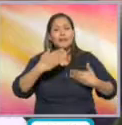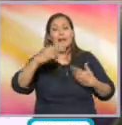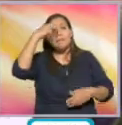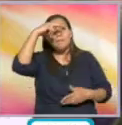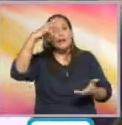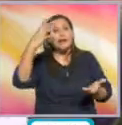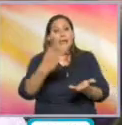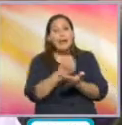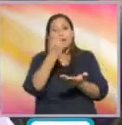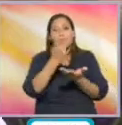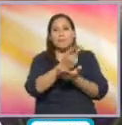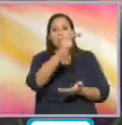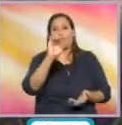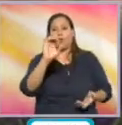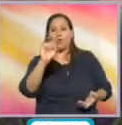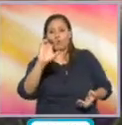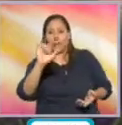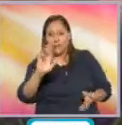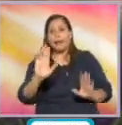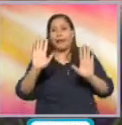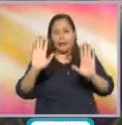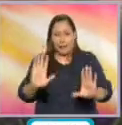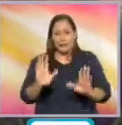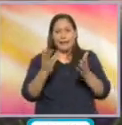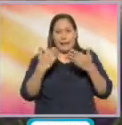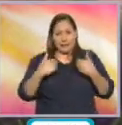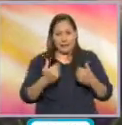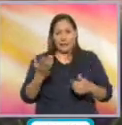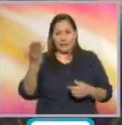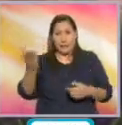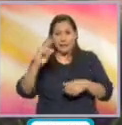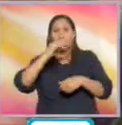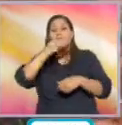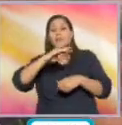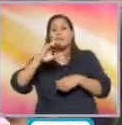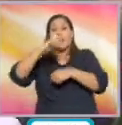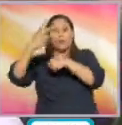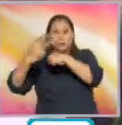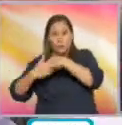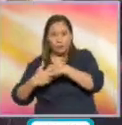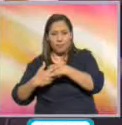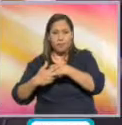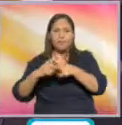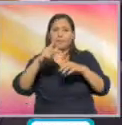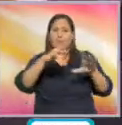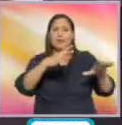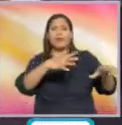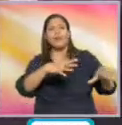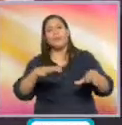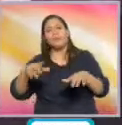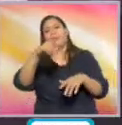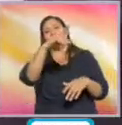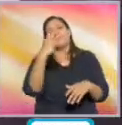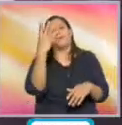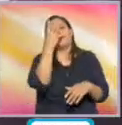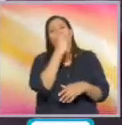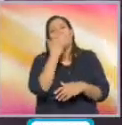ganan Óscares? Bueno, a ver, vamos a entender cuál es la diferencia entre un festival en Europa, en la Riviera Francesa paradisíaca. No, con una No,